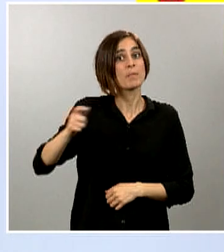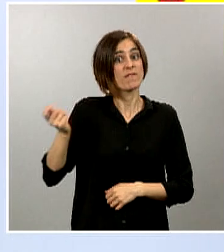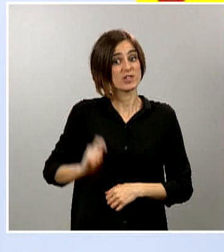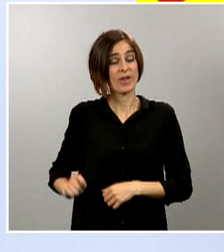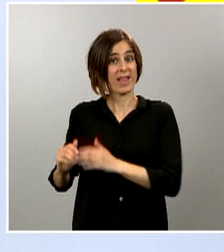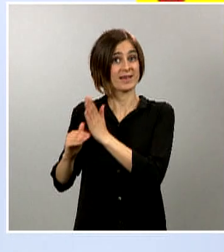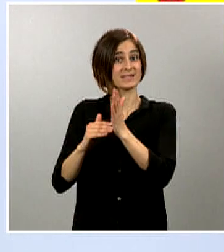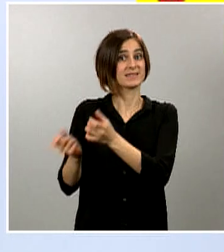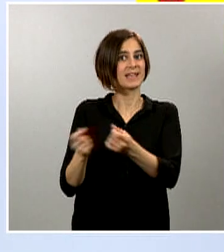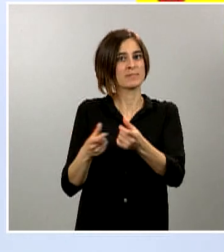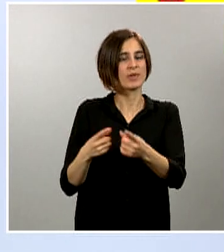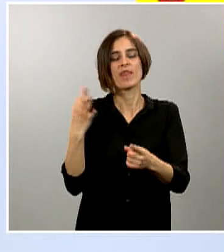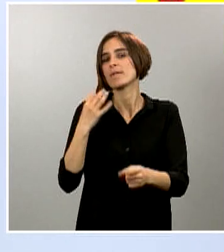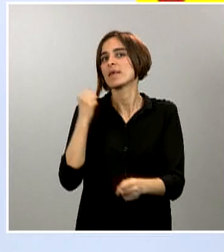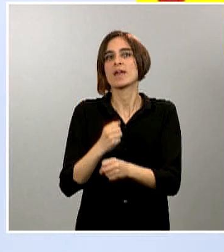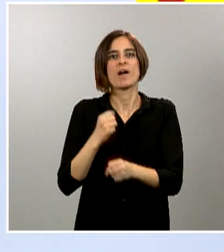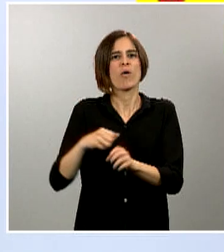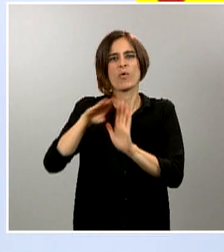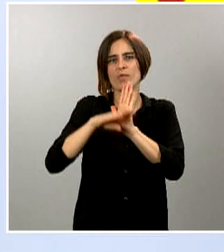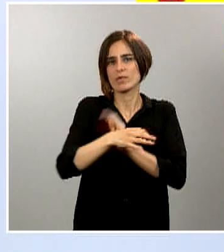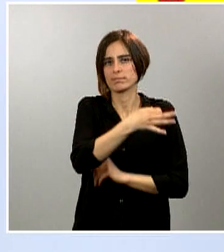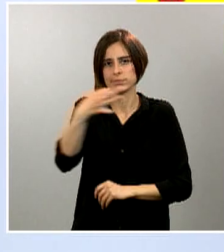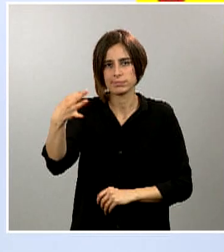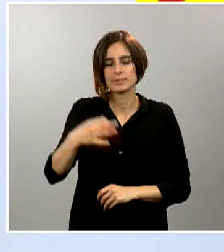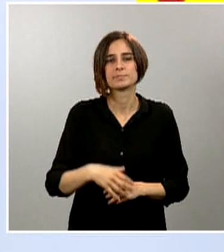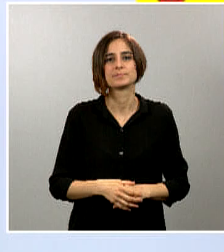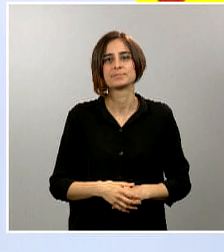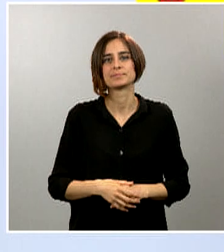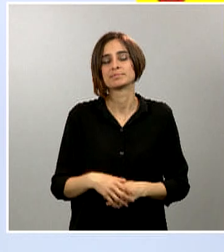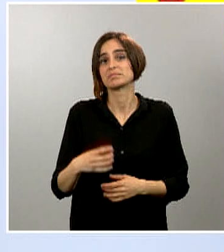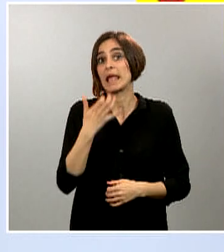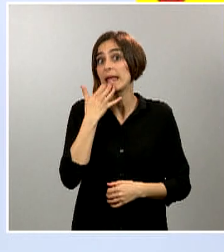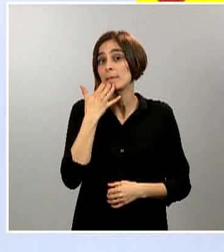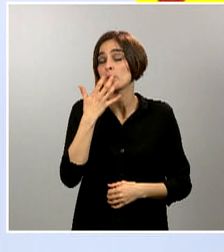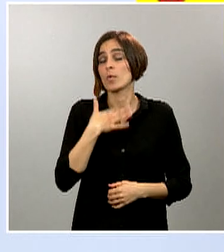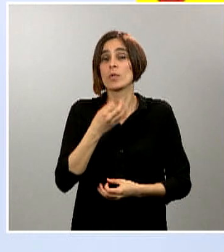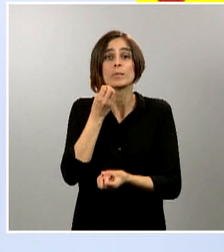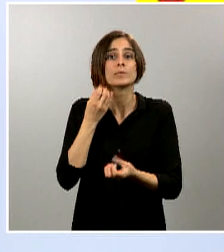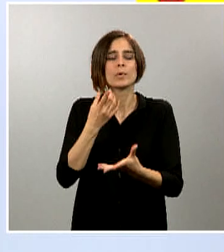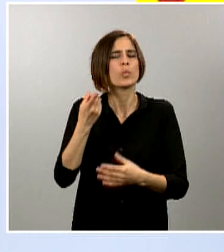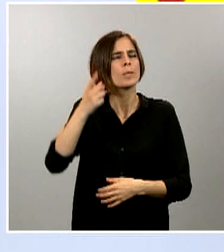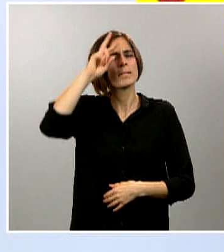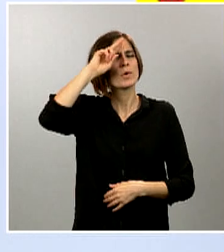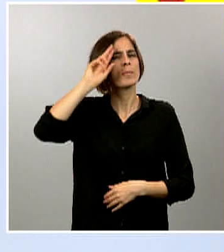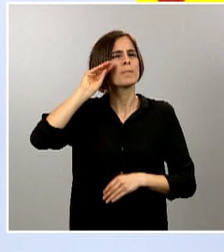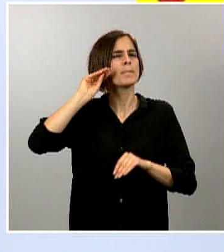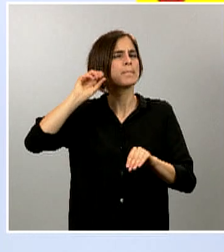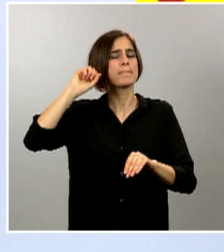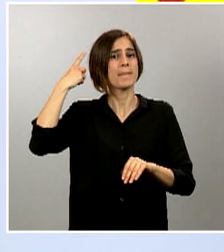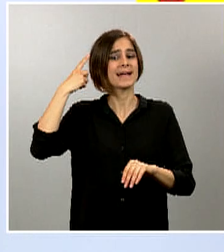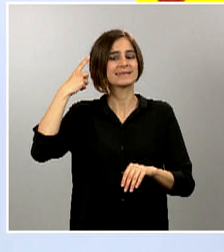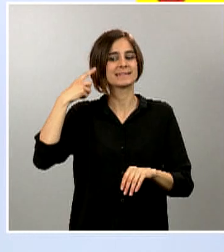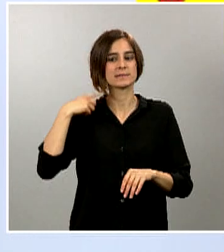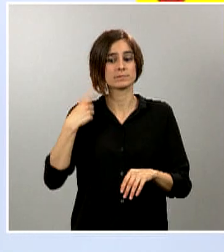En este sentido, por ejemplo, les puedo decir que una de las principales preocupaciones es que el suministro de bienes esenciales